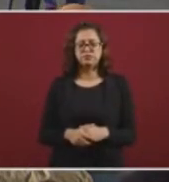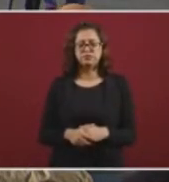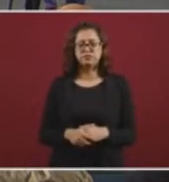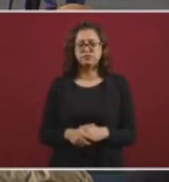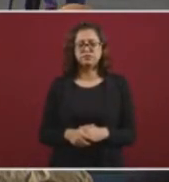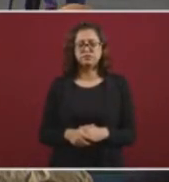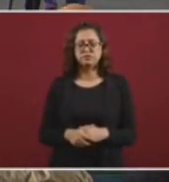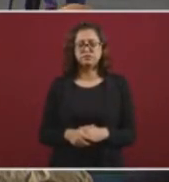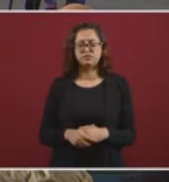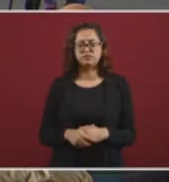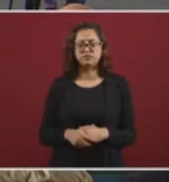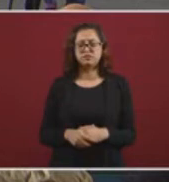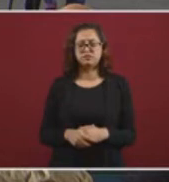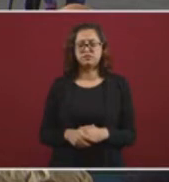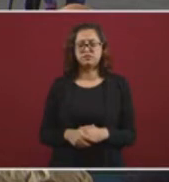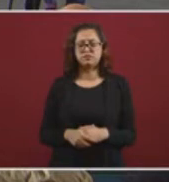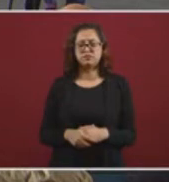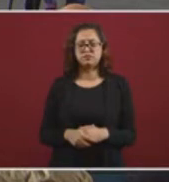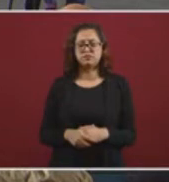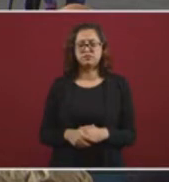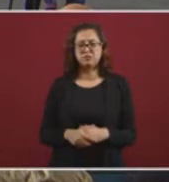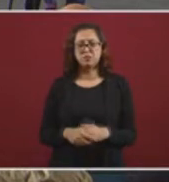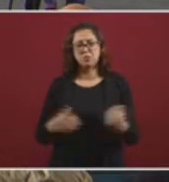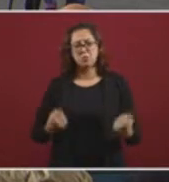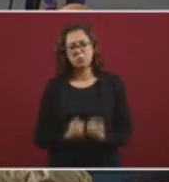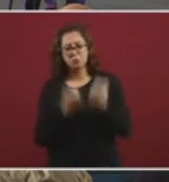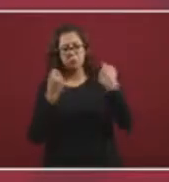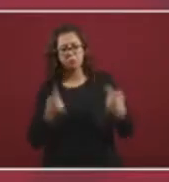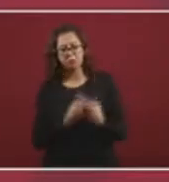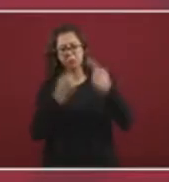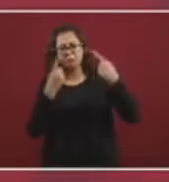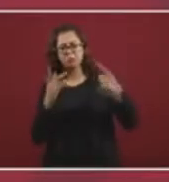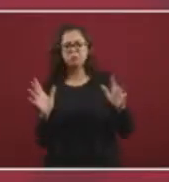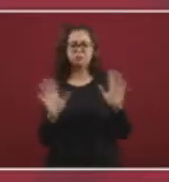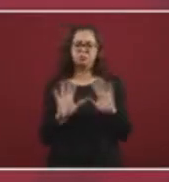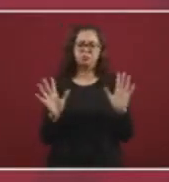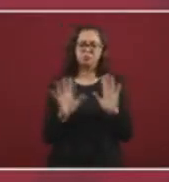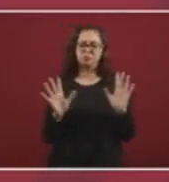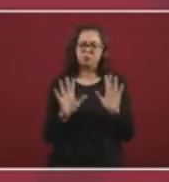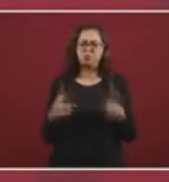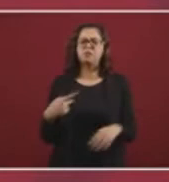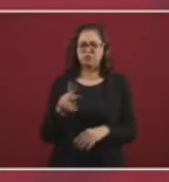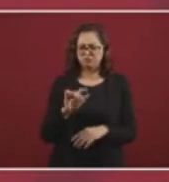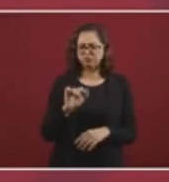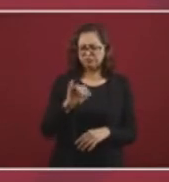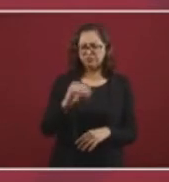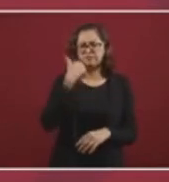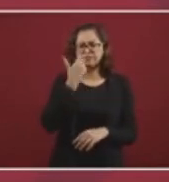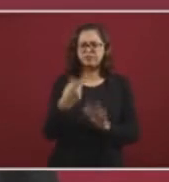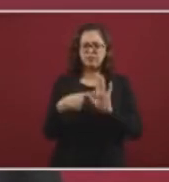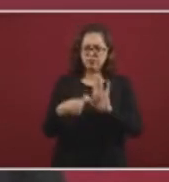no es con ánimo de confrontar, pero es así como para decir: